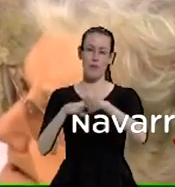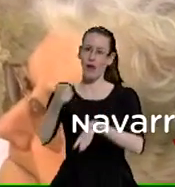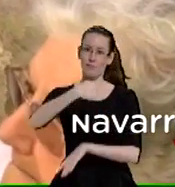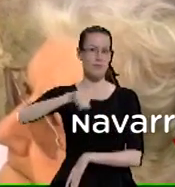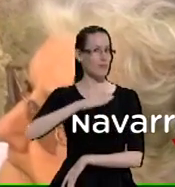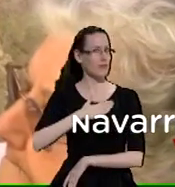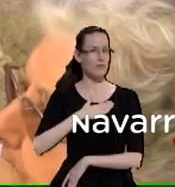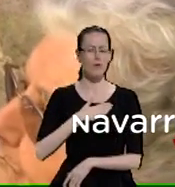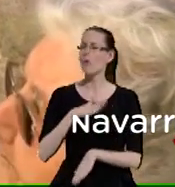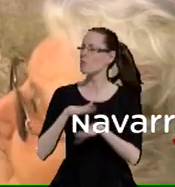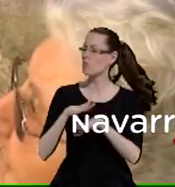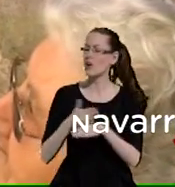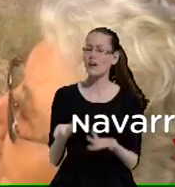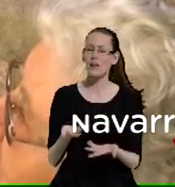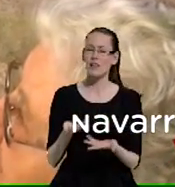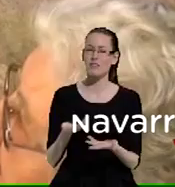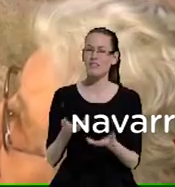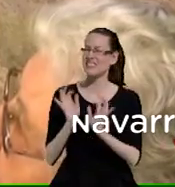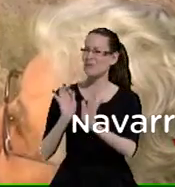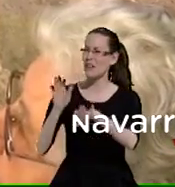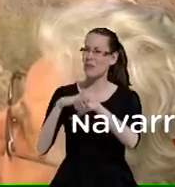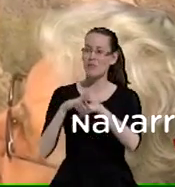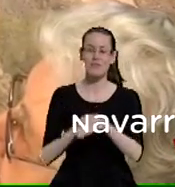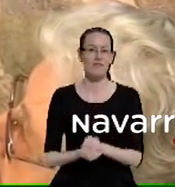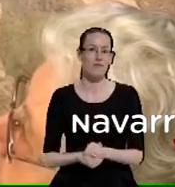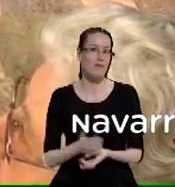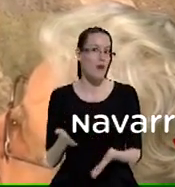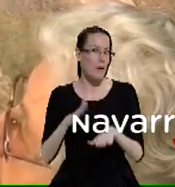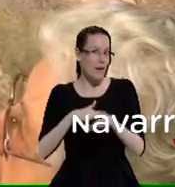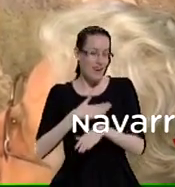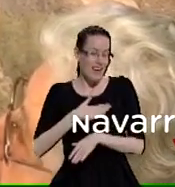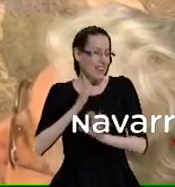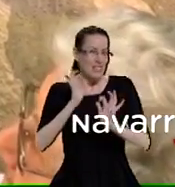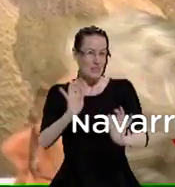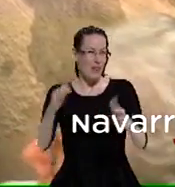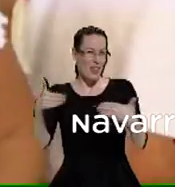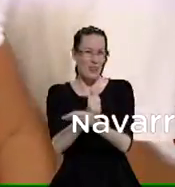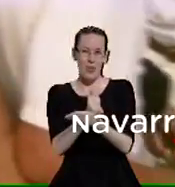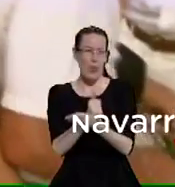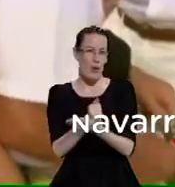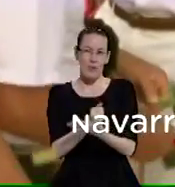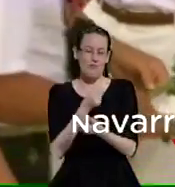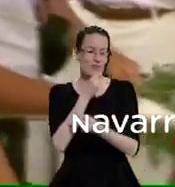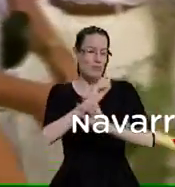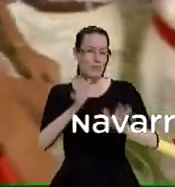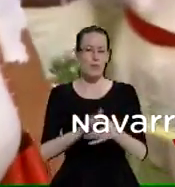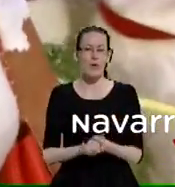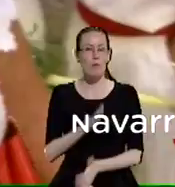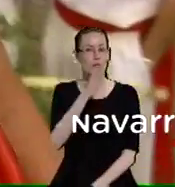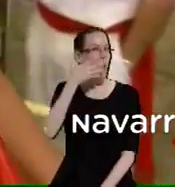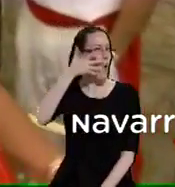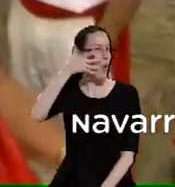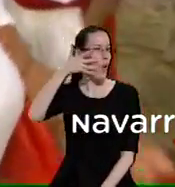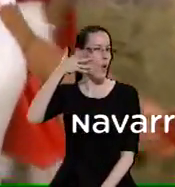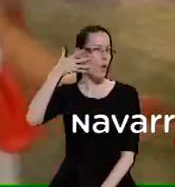sabes. ¿Por qué? ¿Qué tiene de especial Santa Ana? Hombre, pues para mí todo es lo más. Es el orgullo de todo Navarra y